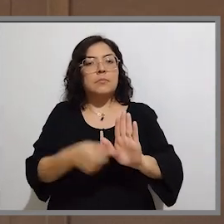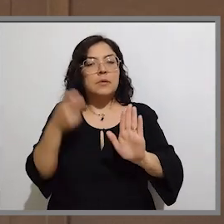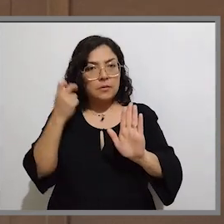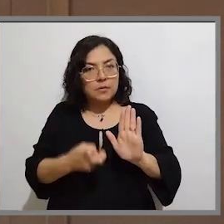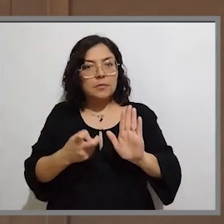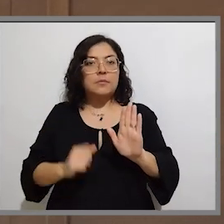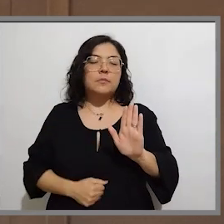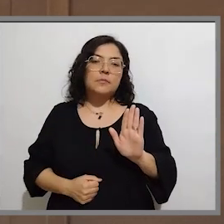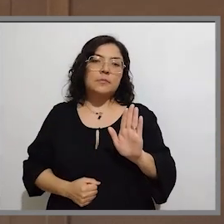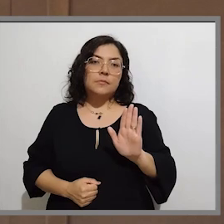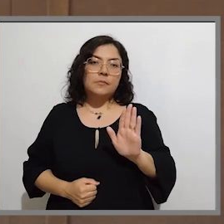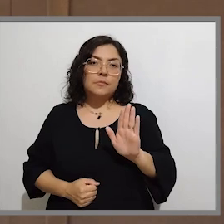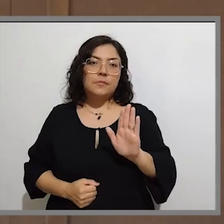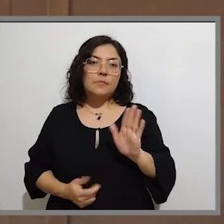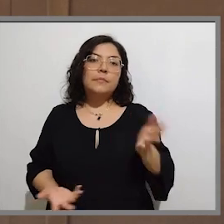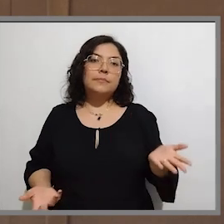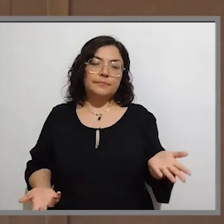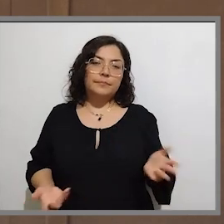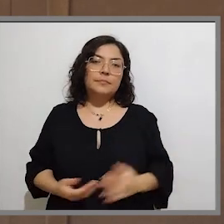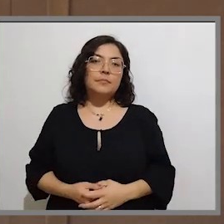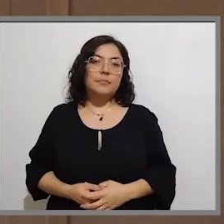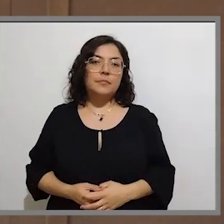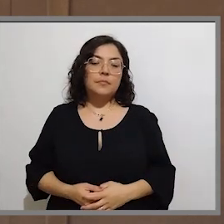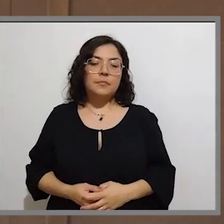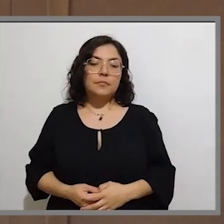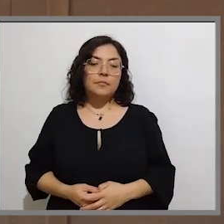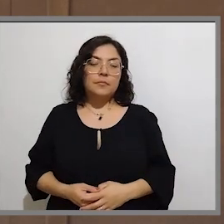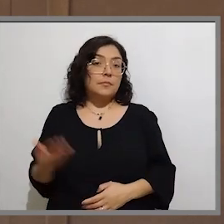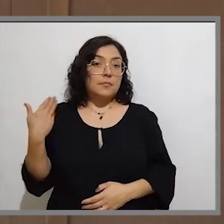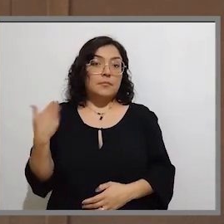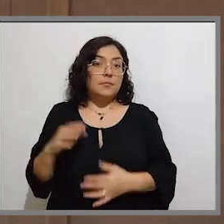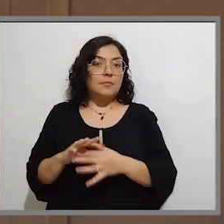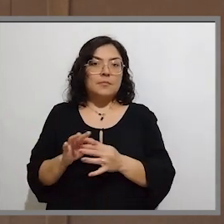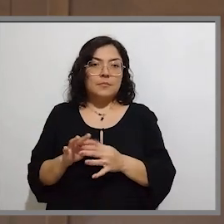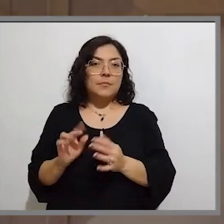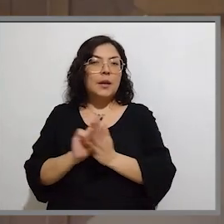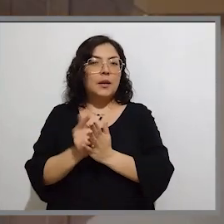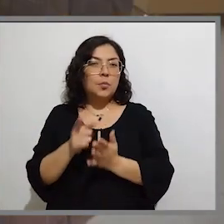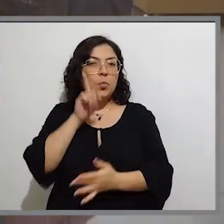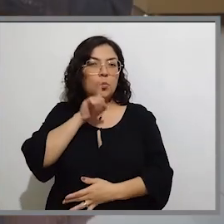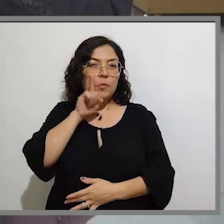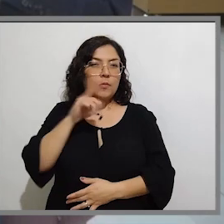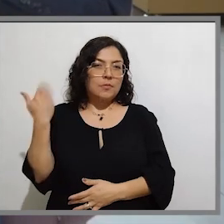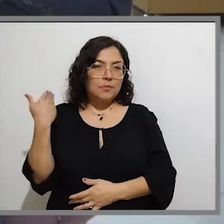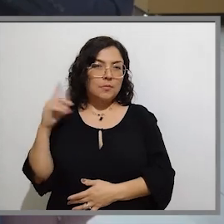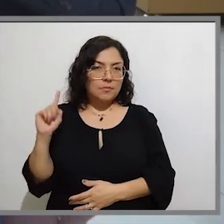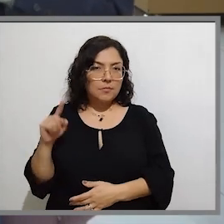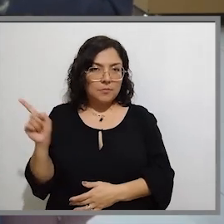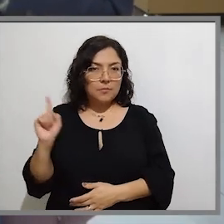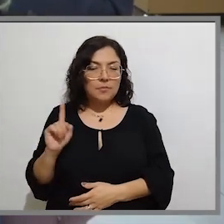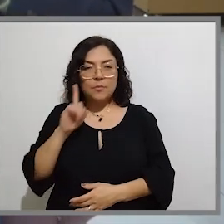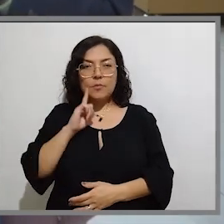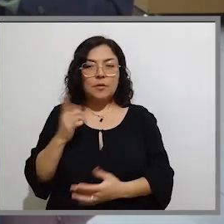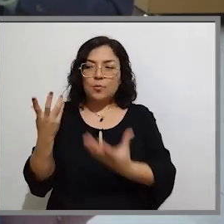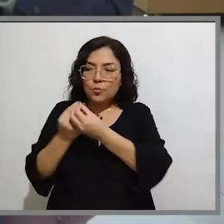es un libro, y te los quiero comentar, también hecho, y como ya lo mencioné, en el caso del libro de las mujeres. Es un libro en coedición. En este